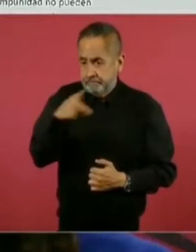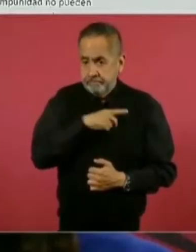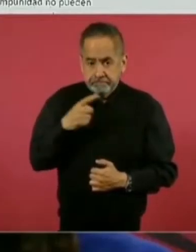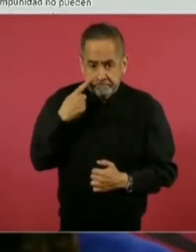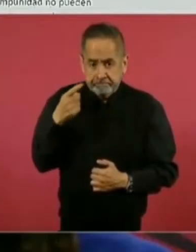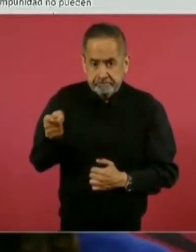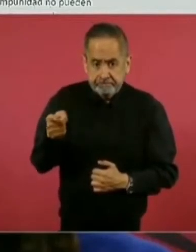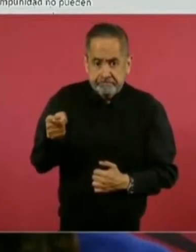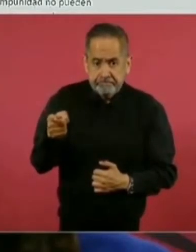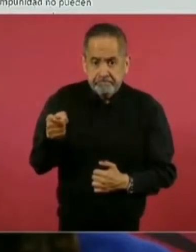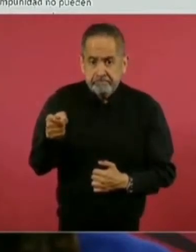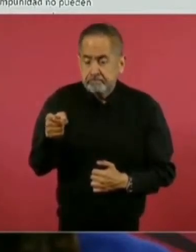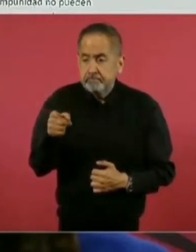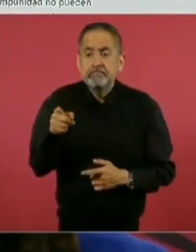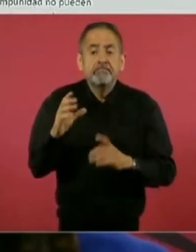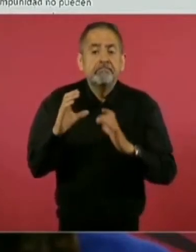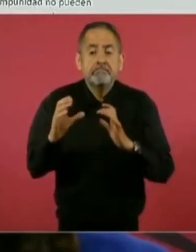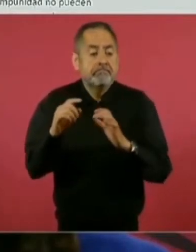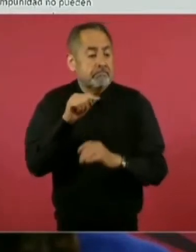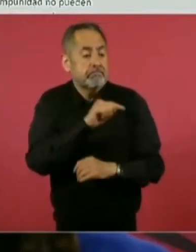para que no se vayan a fugar